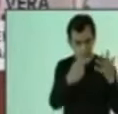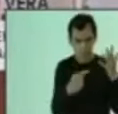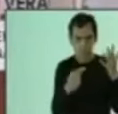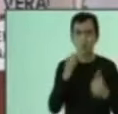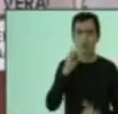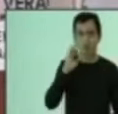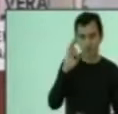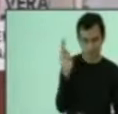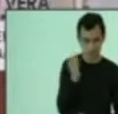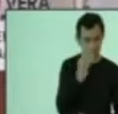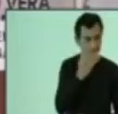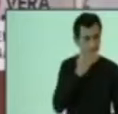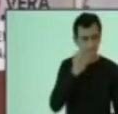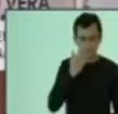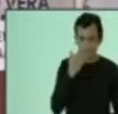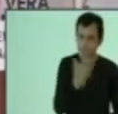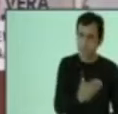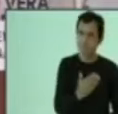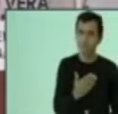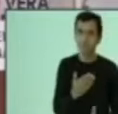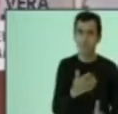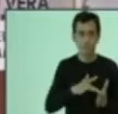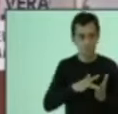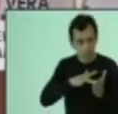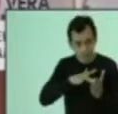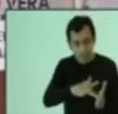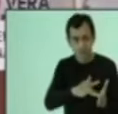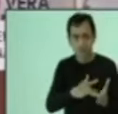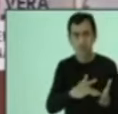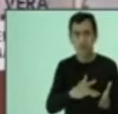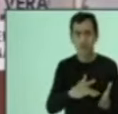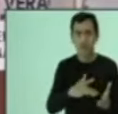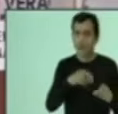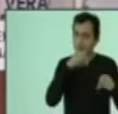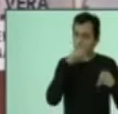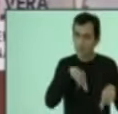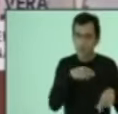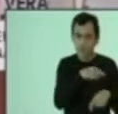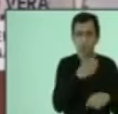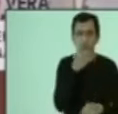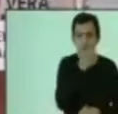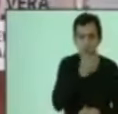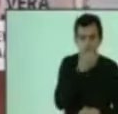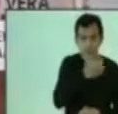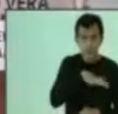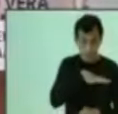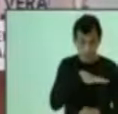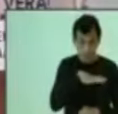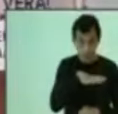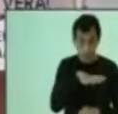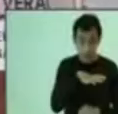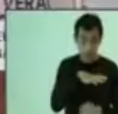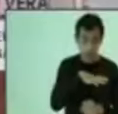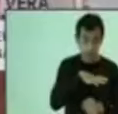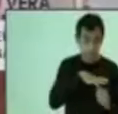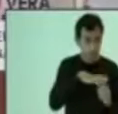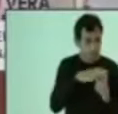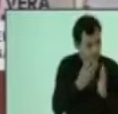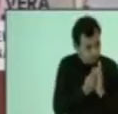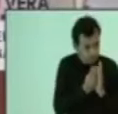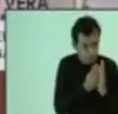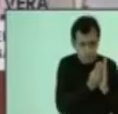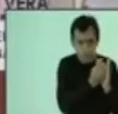federales correspondientes. De igual manera, mejorar los centros educativos que hay dentro del municipio y sus